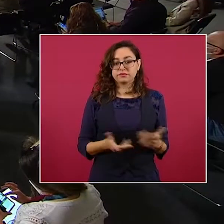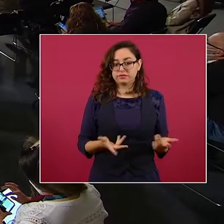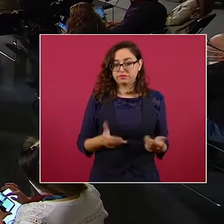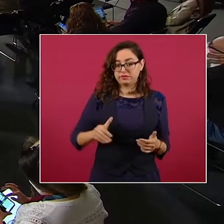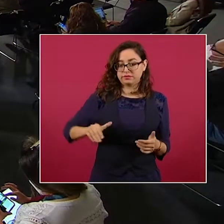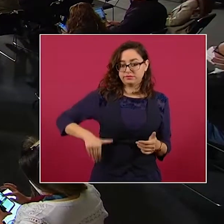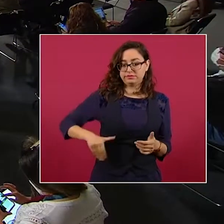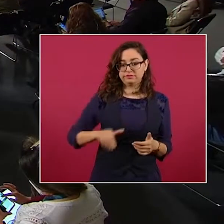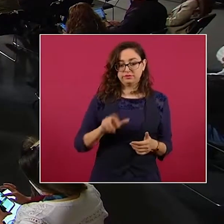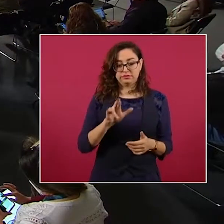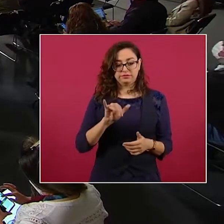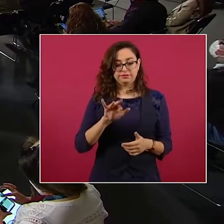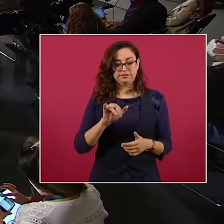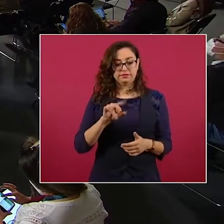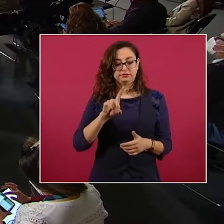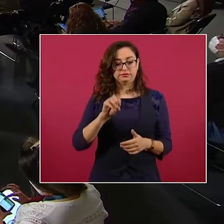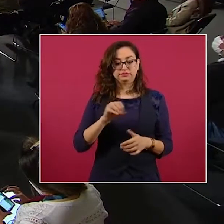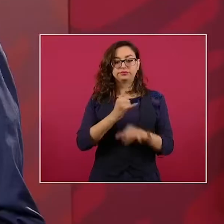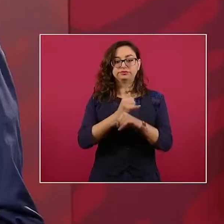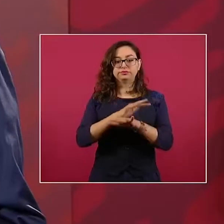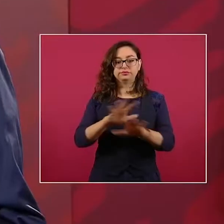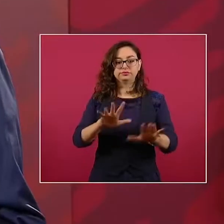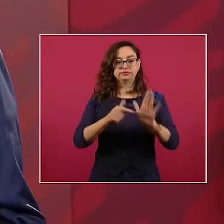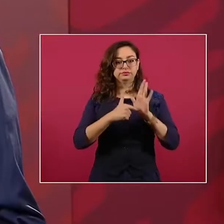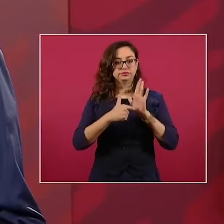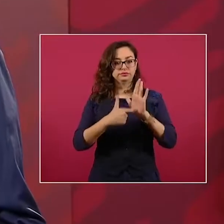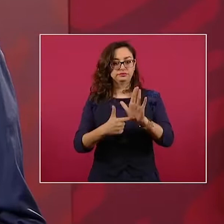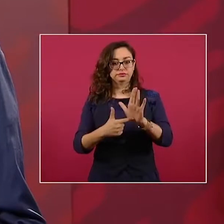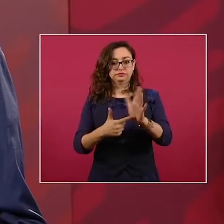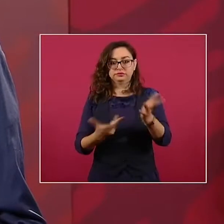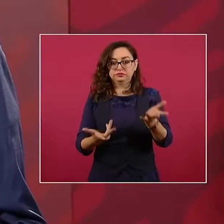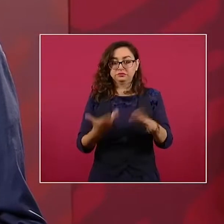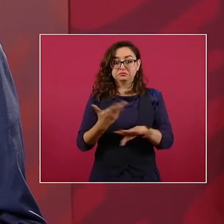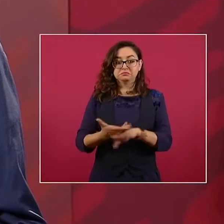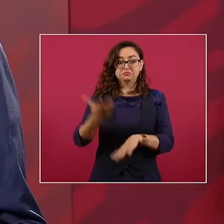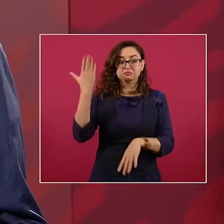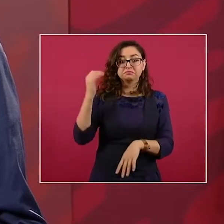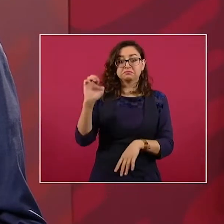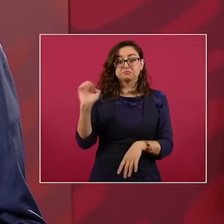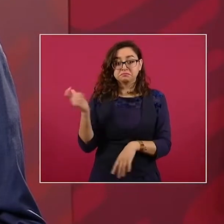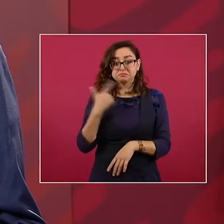de informar Ricardo, eso no se hacía.